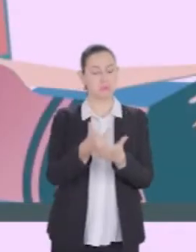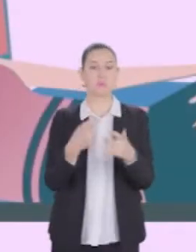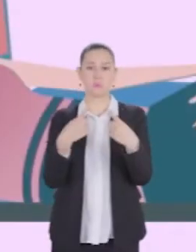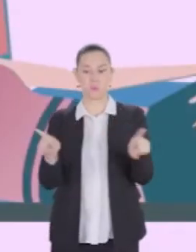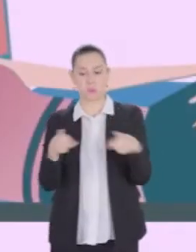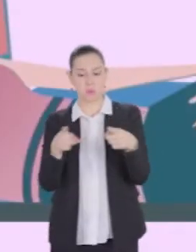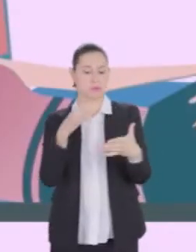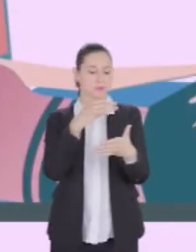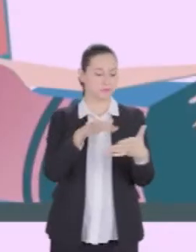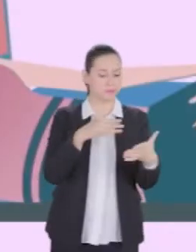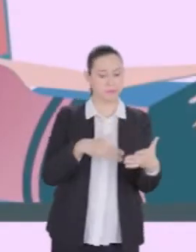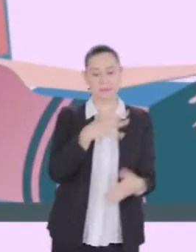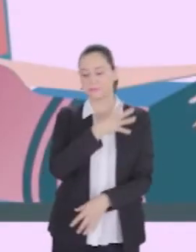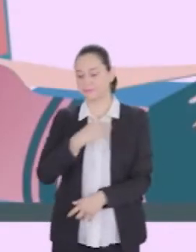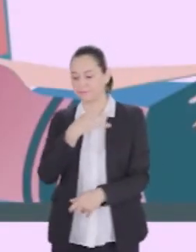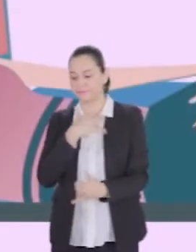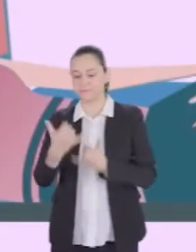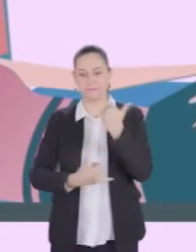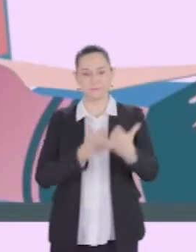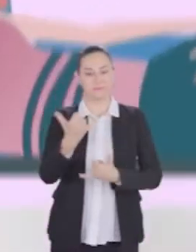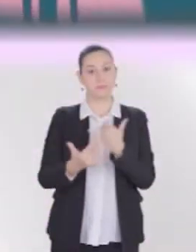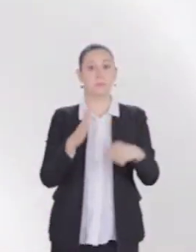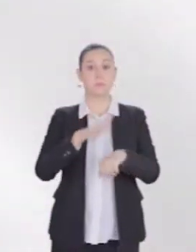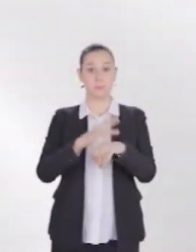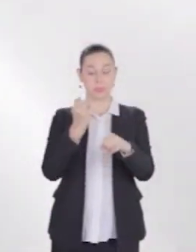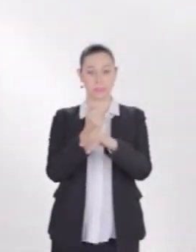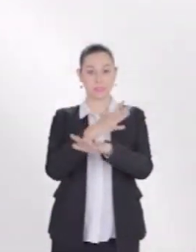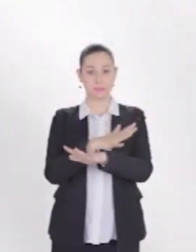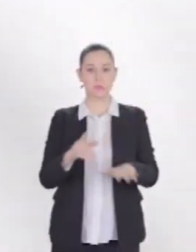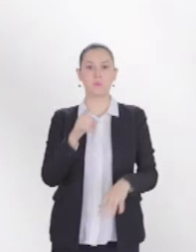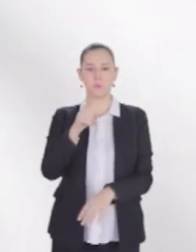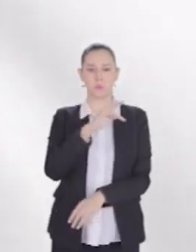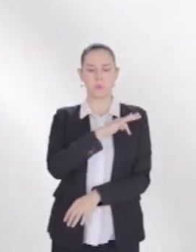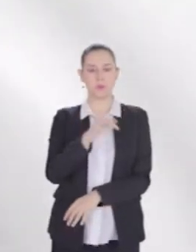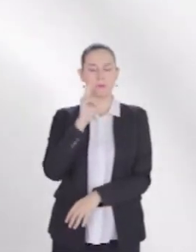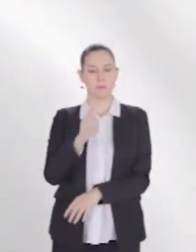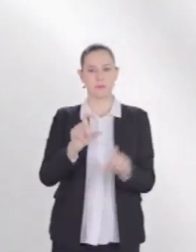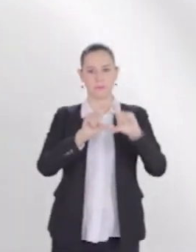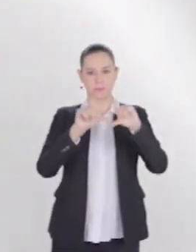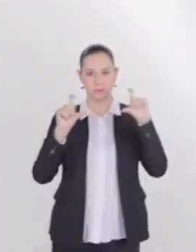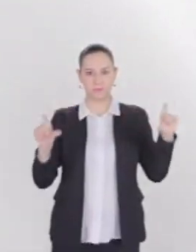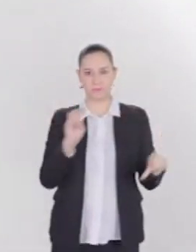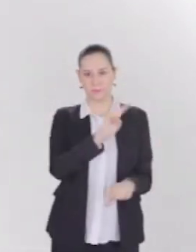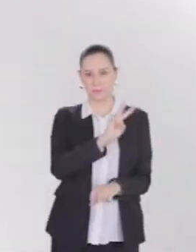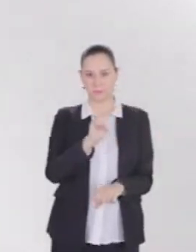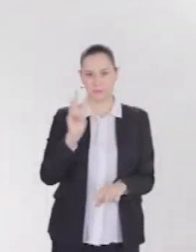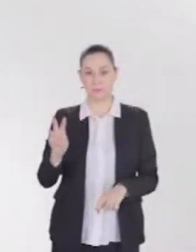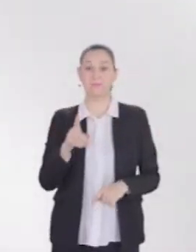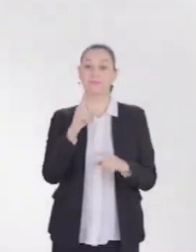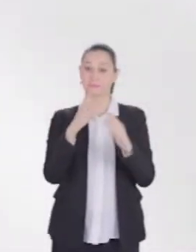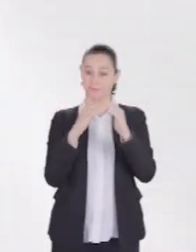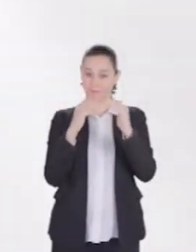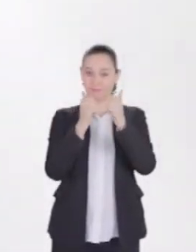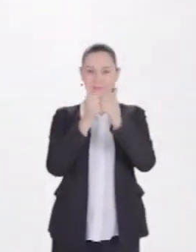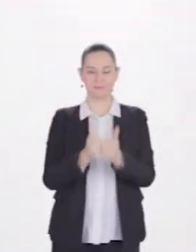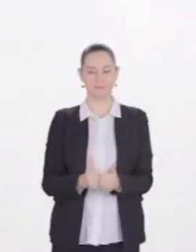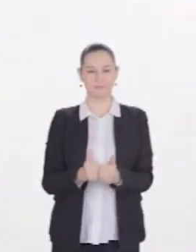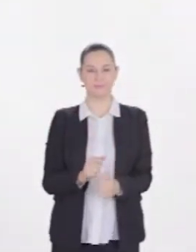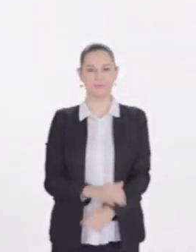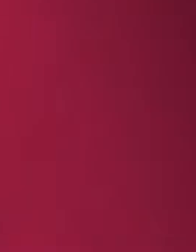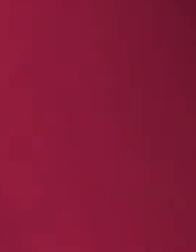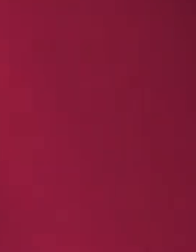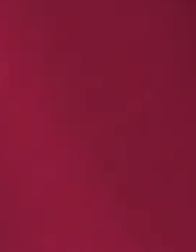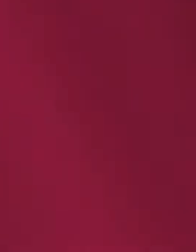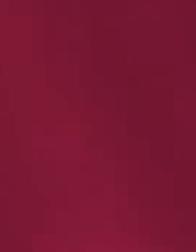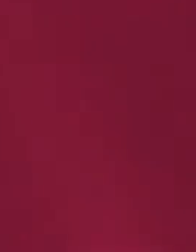casa. Escucha música, lee y juega con tus hijos. Para más información, visita coronavirus.gov.mx. Y quédate